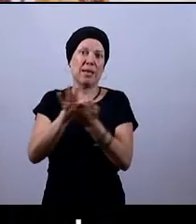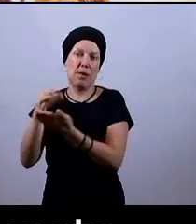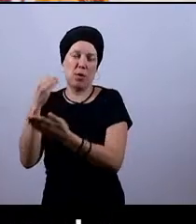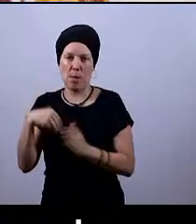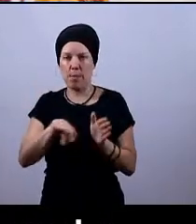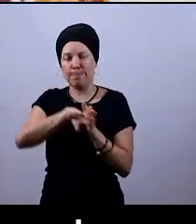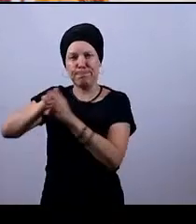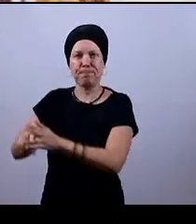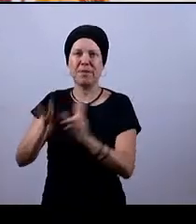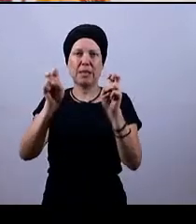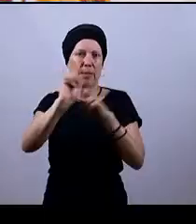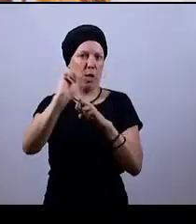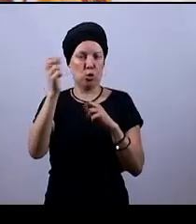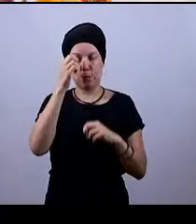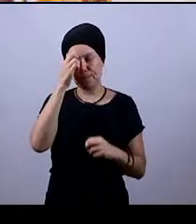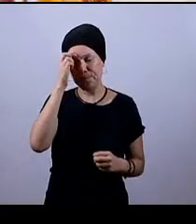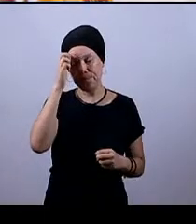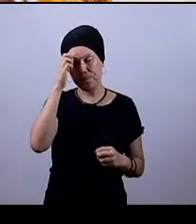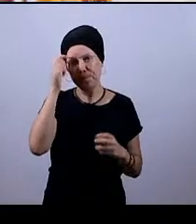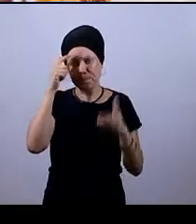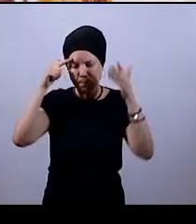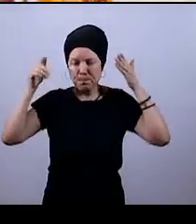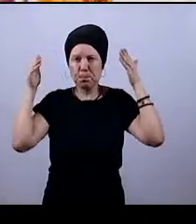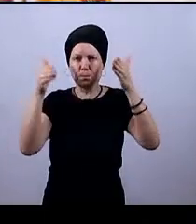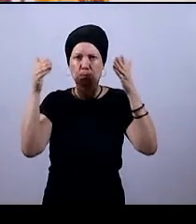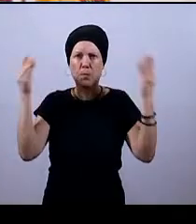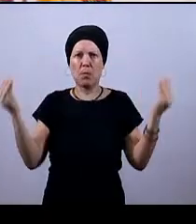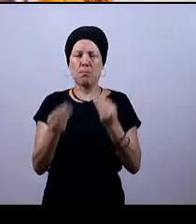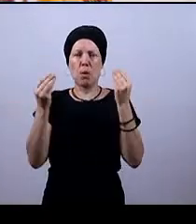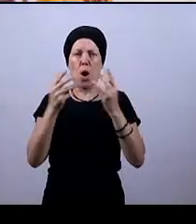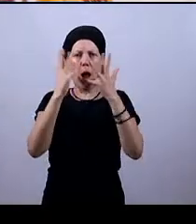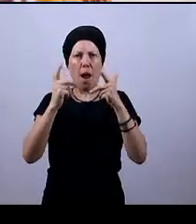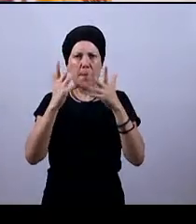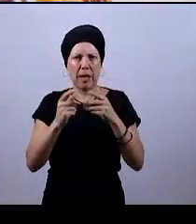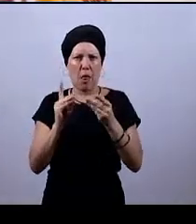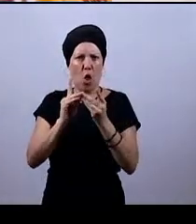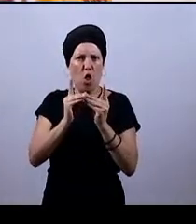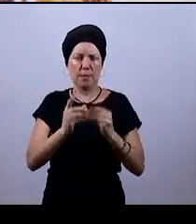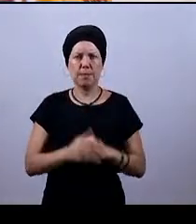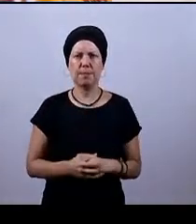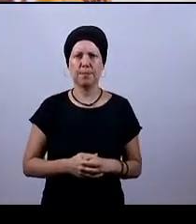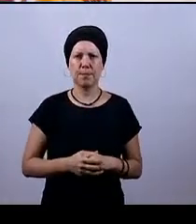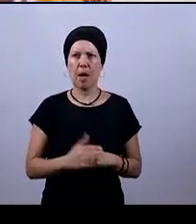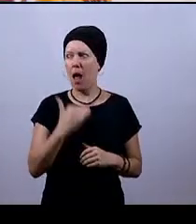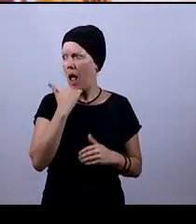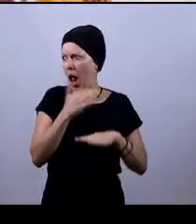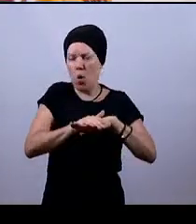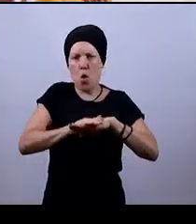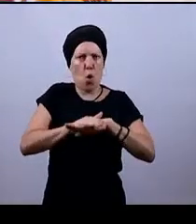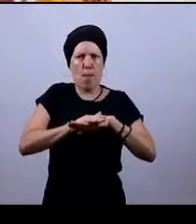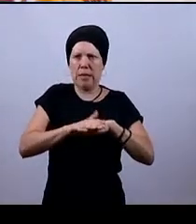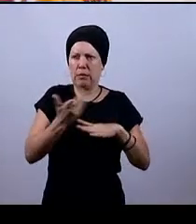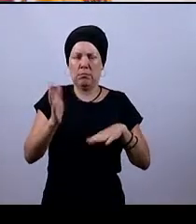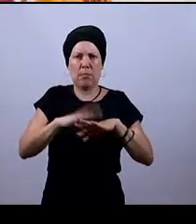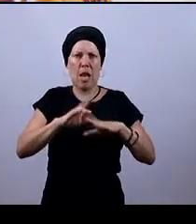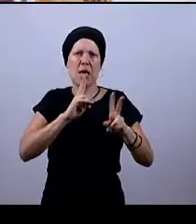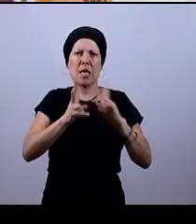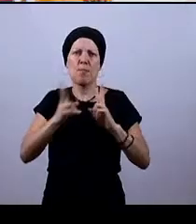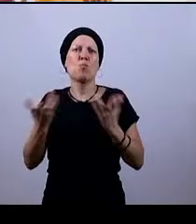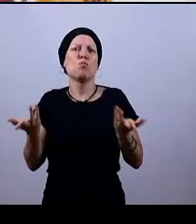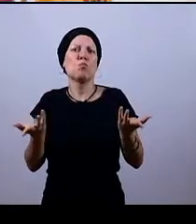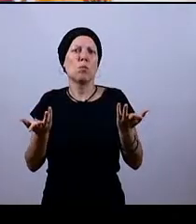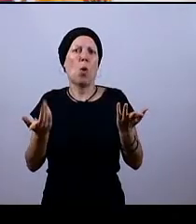ya de asunto para centrarnos en la mejora de la administración digital, algo fundamental para responder con